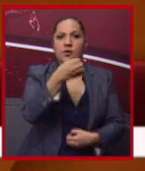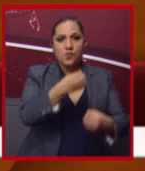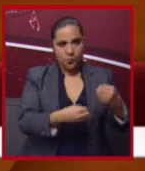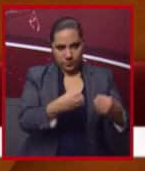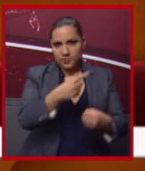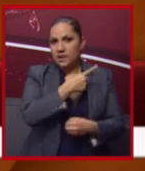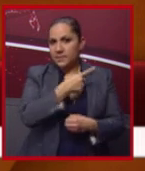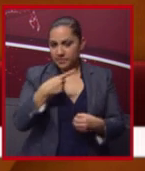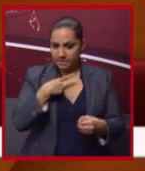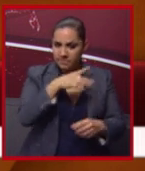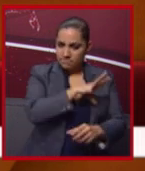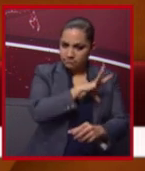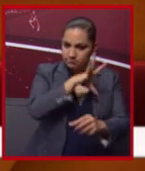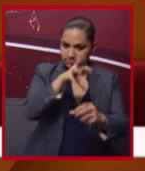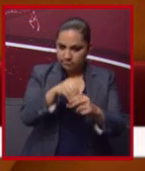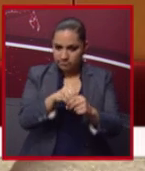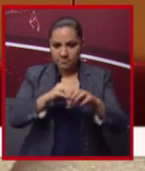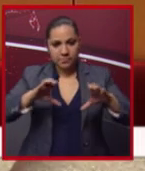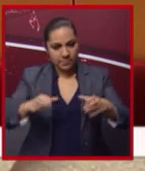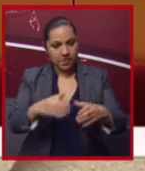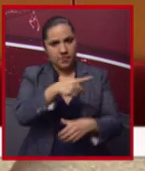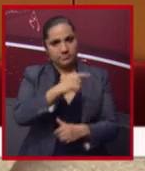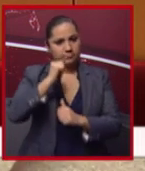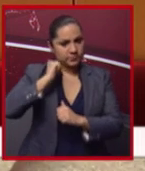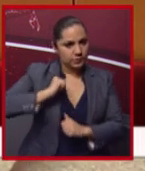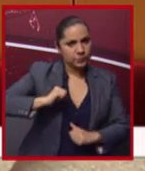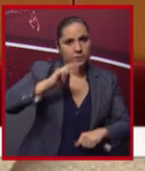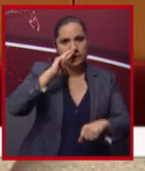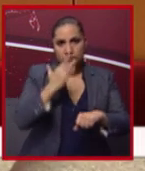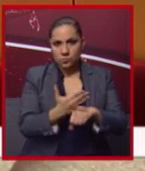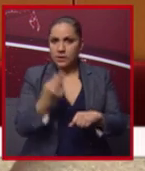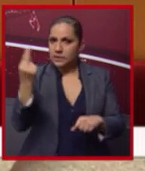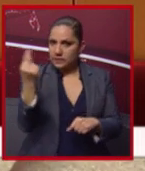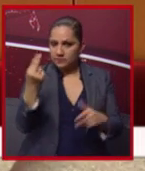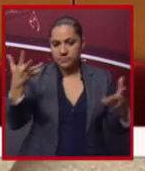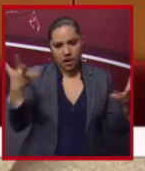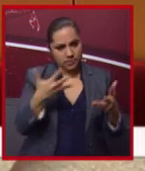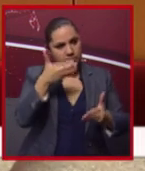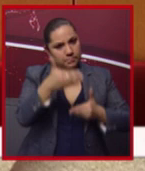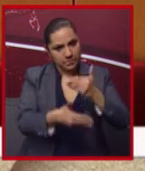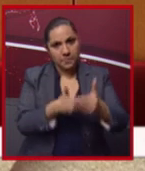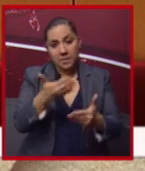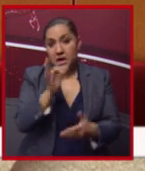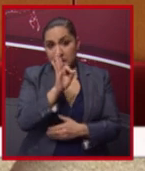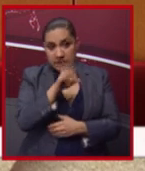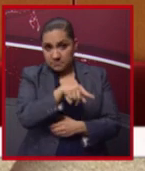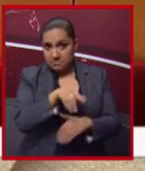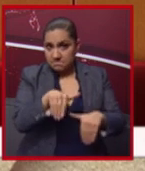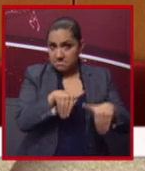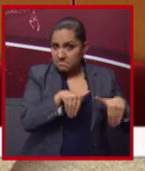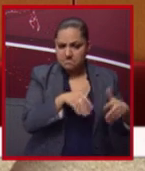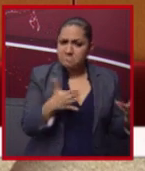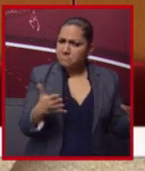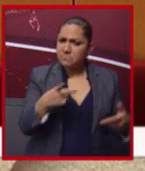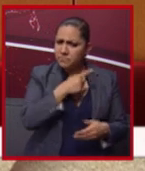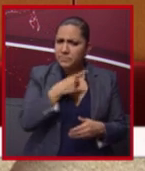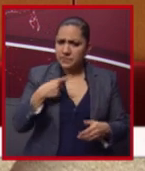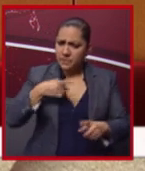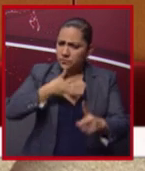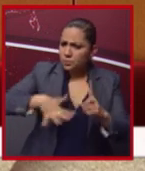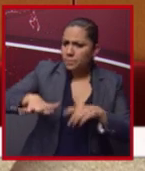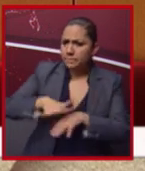manera consciente y responsable, lo será por la fuerza de las cosas. Así que habrá que dejar